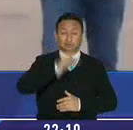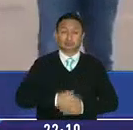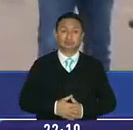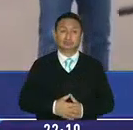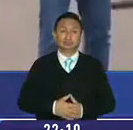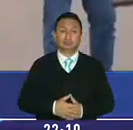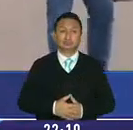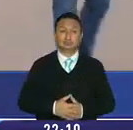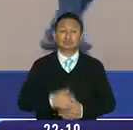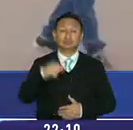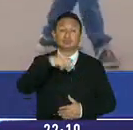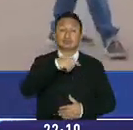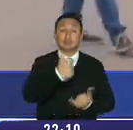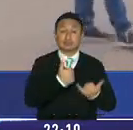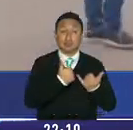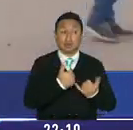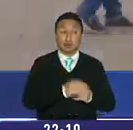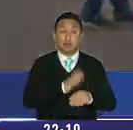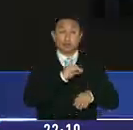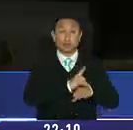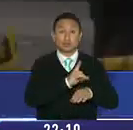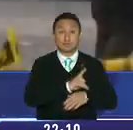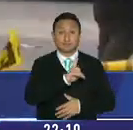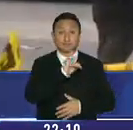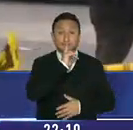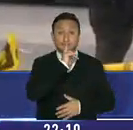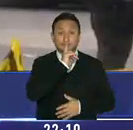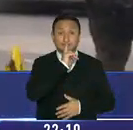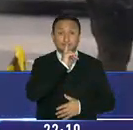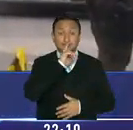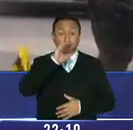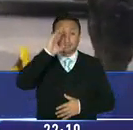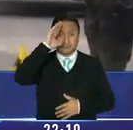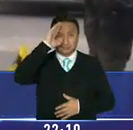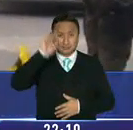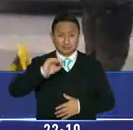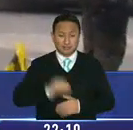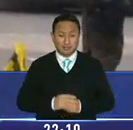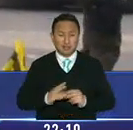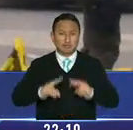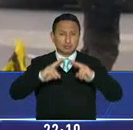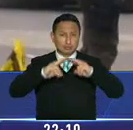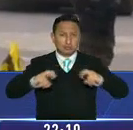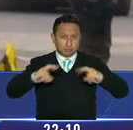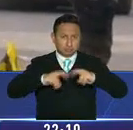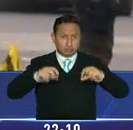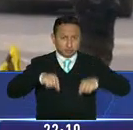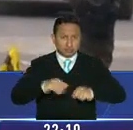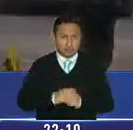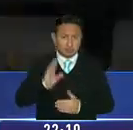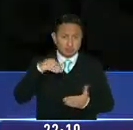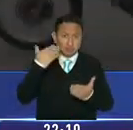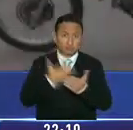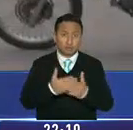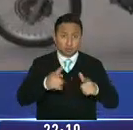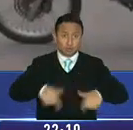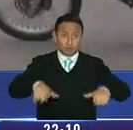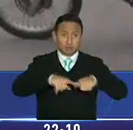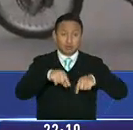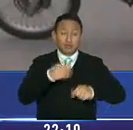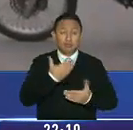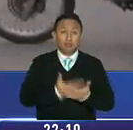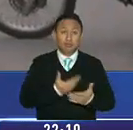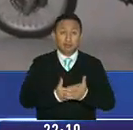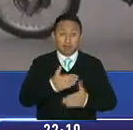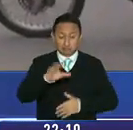su pronóstico es reservado. La policía, a través de su departamento de criminalística, se hizo presente. Levantó los indicios